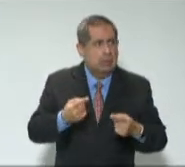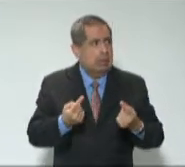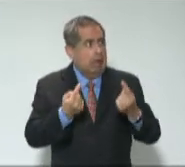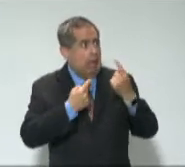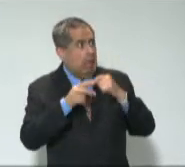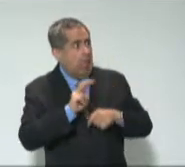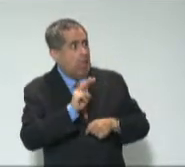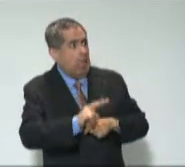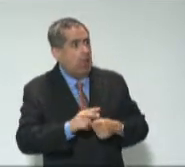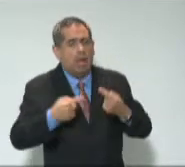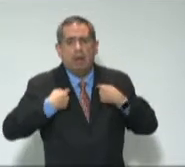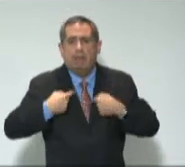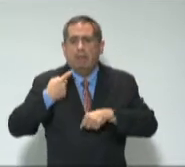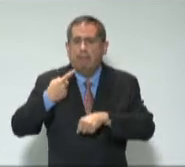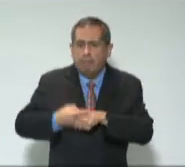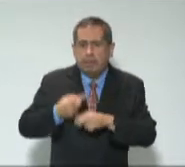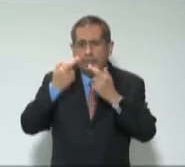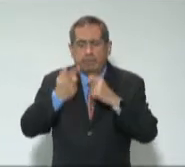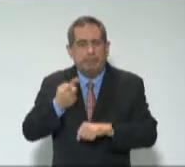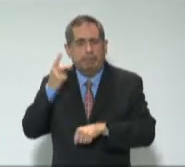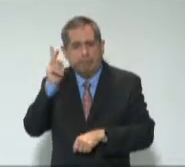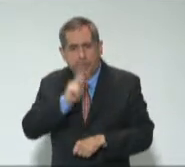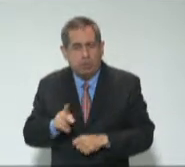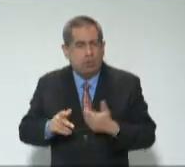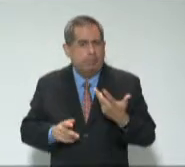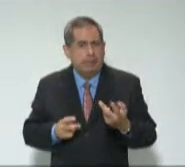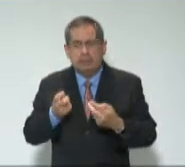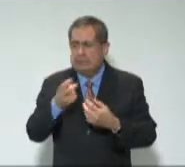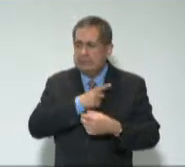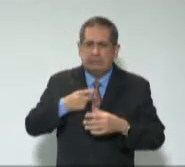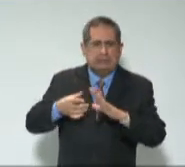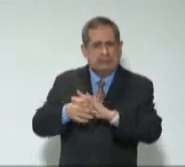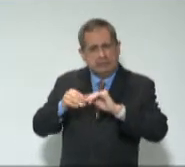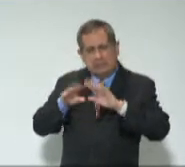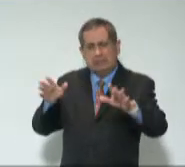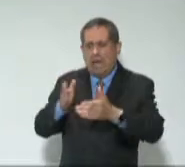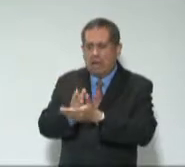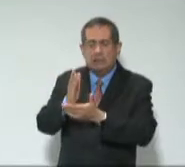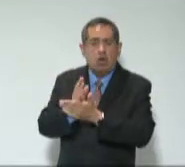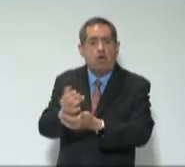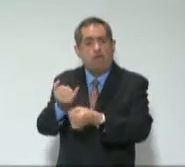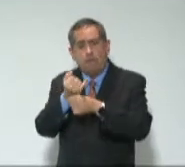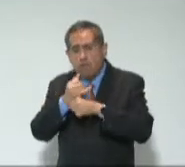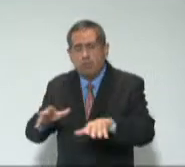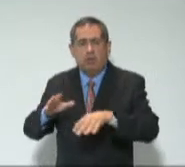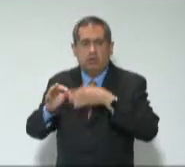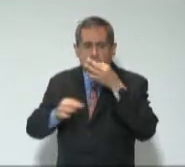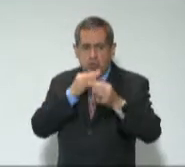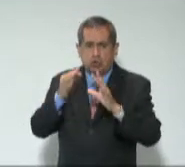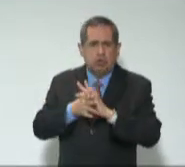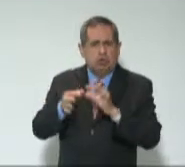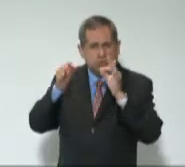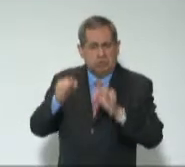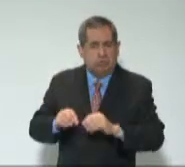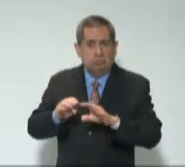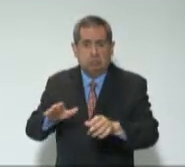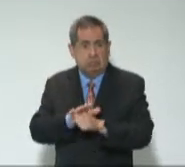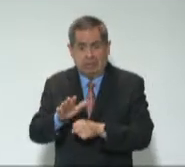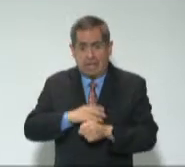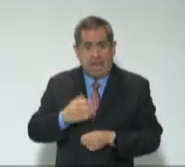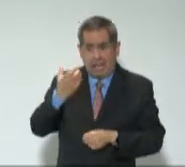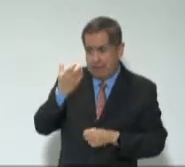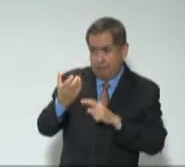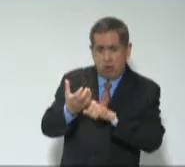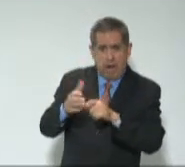queridos y eh Para eso evidentemente tenemos que partir por tener acceso entre otras cosas a la telefonía celular y